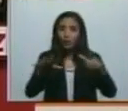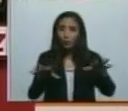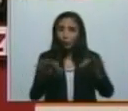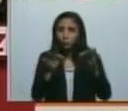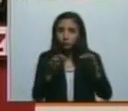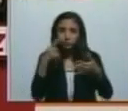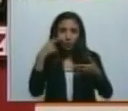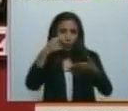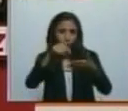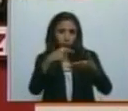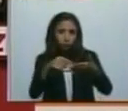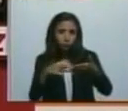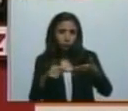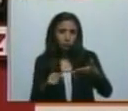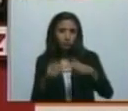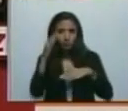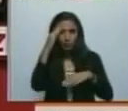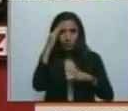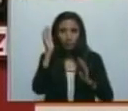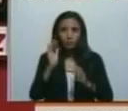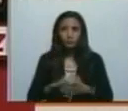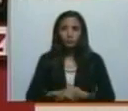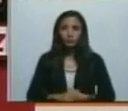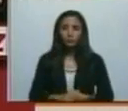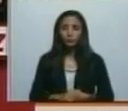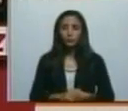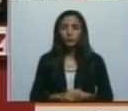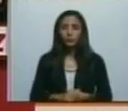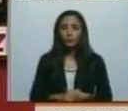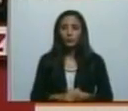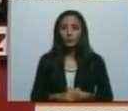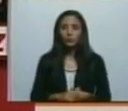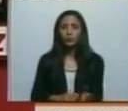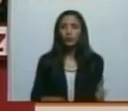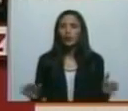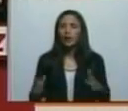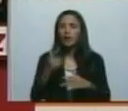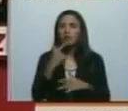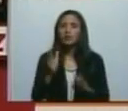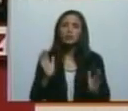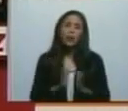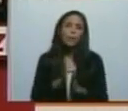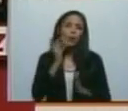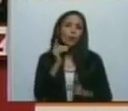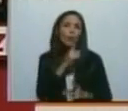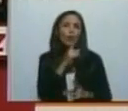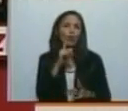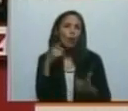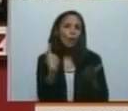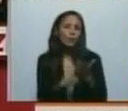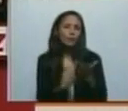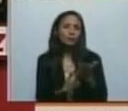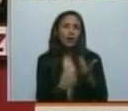contra el fascismo, de decir, Juancito Pérez estuvo en la operación.